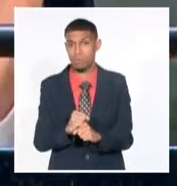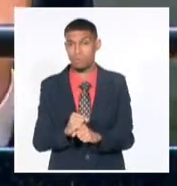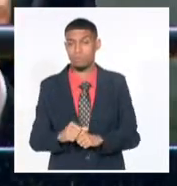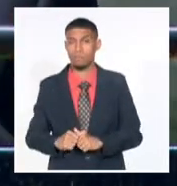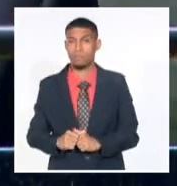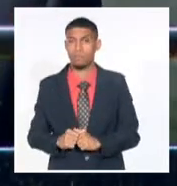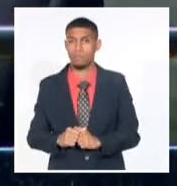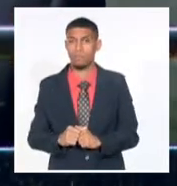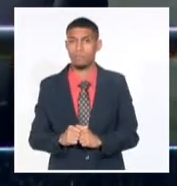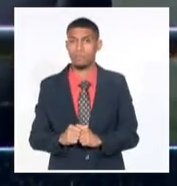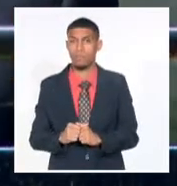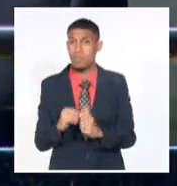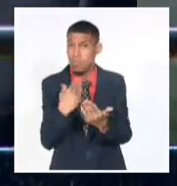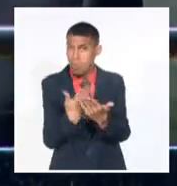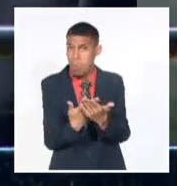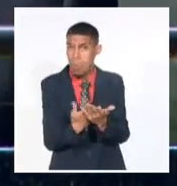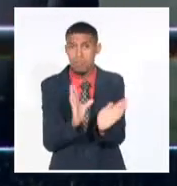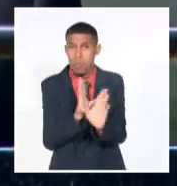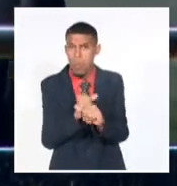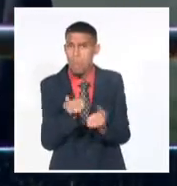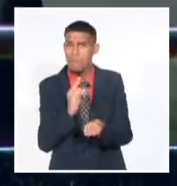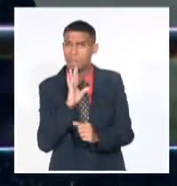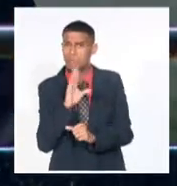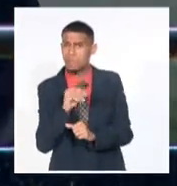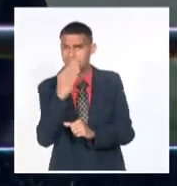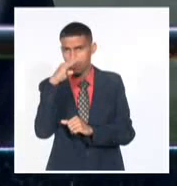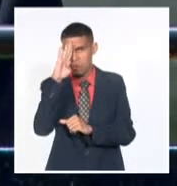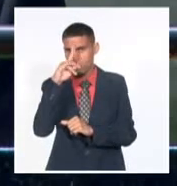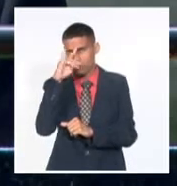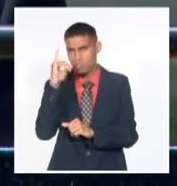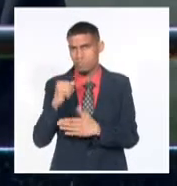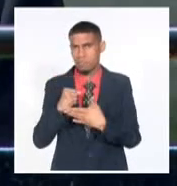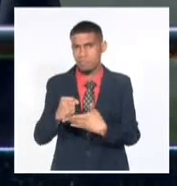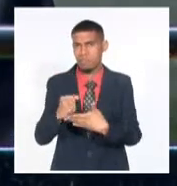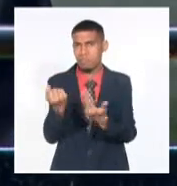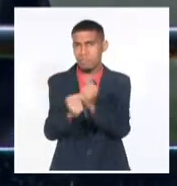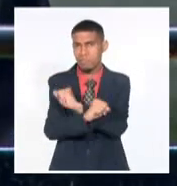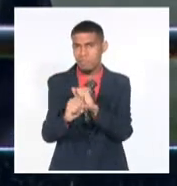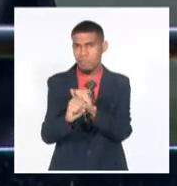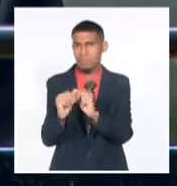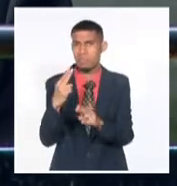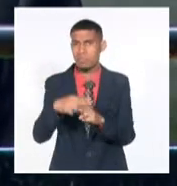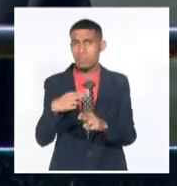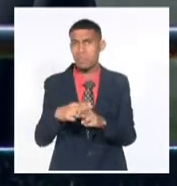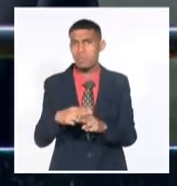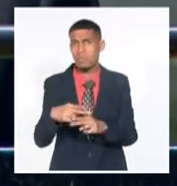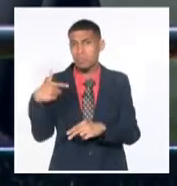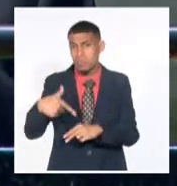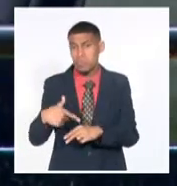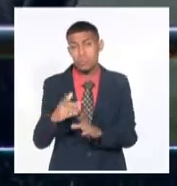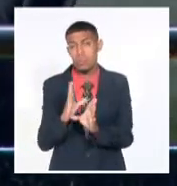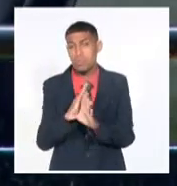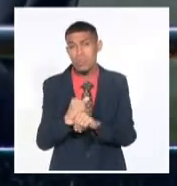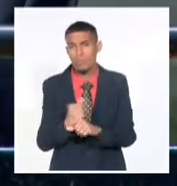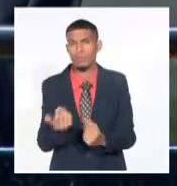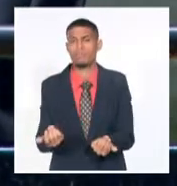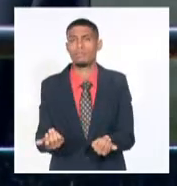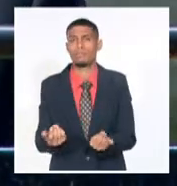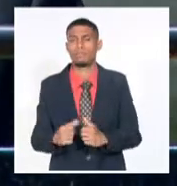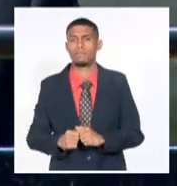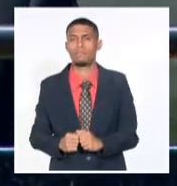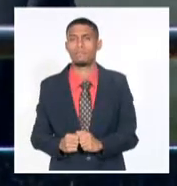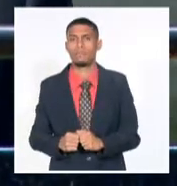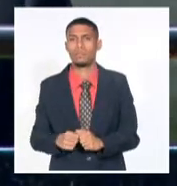y razonable para la permanencia de Cuba en esa lista espuria. Es inadmisible